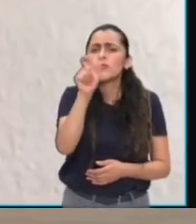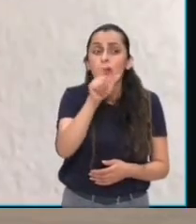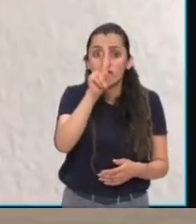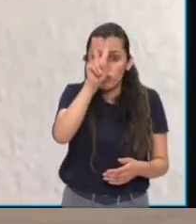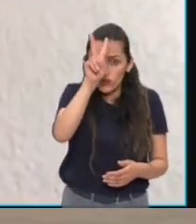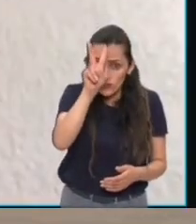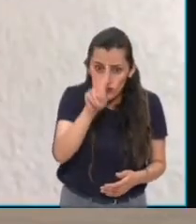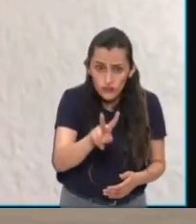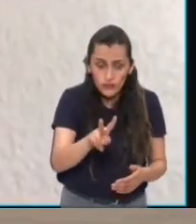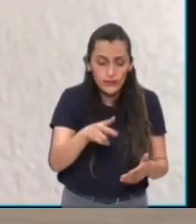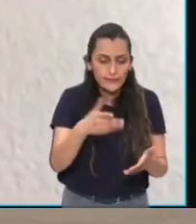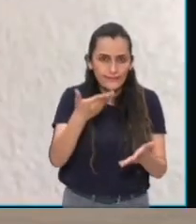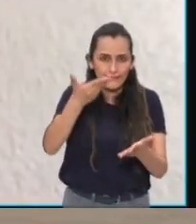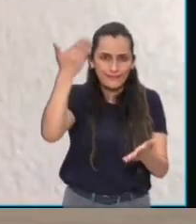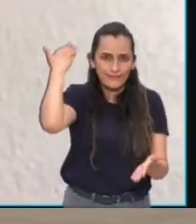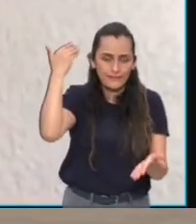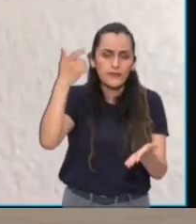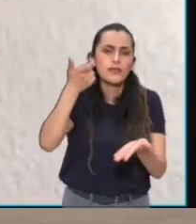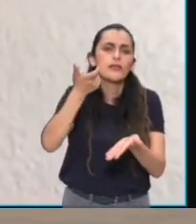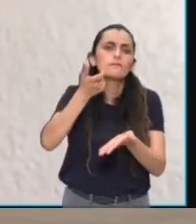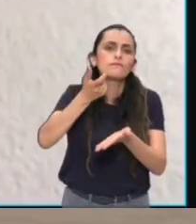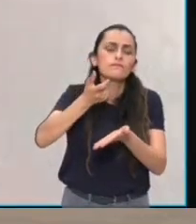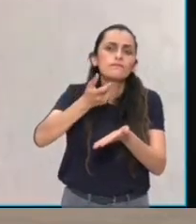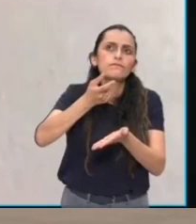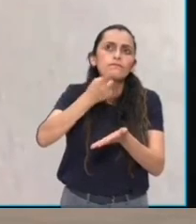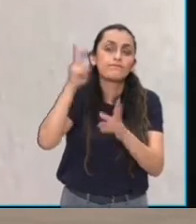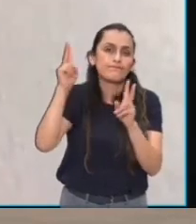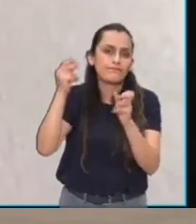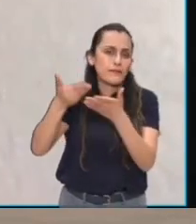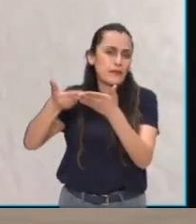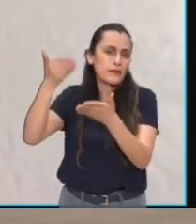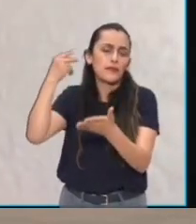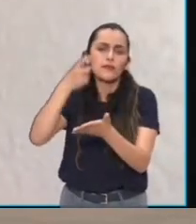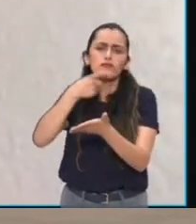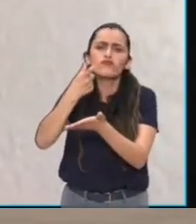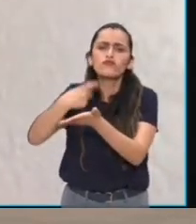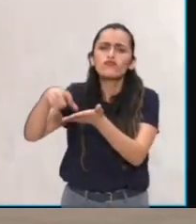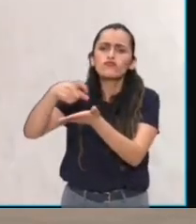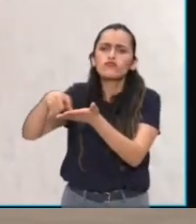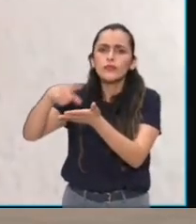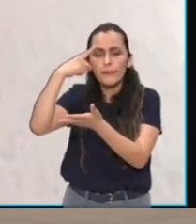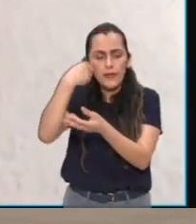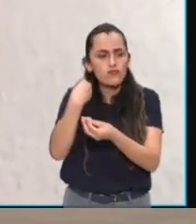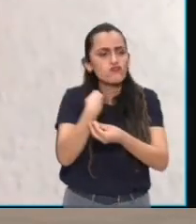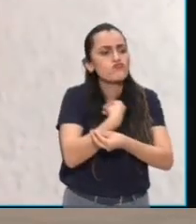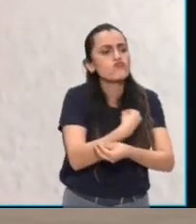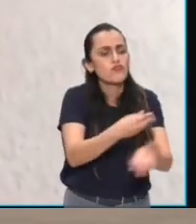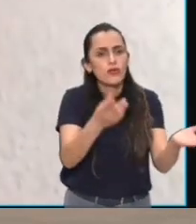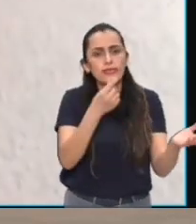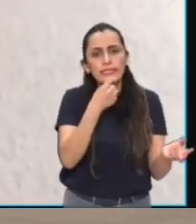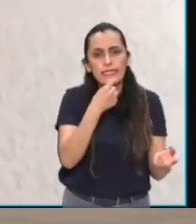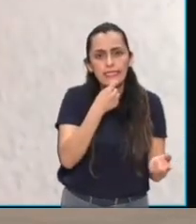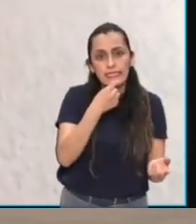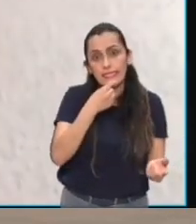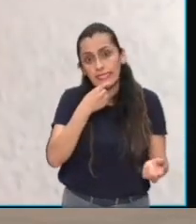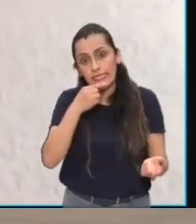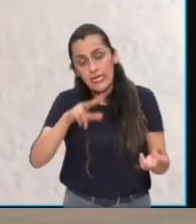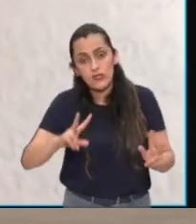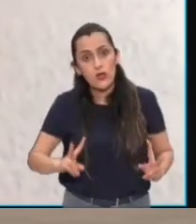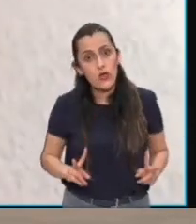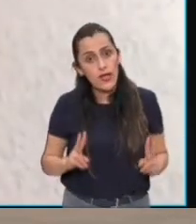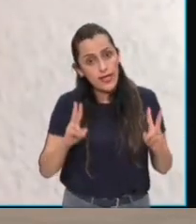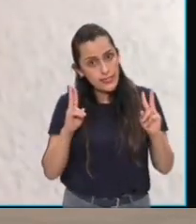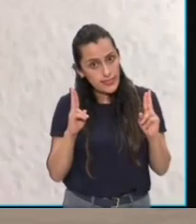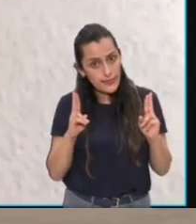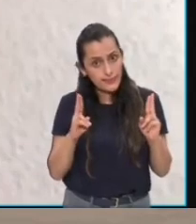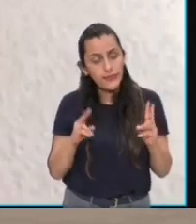que desde el inicio de esta administración mencionan que van a llegar para las niñas y los niños con cáncer? Primero mencionaron que era un tema